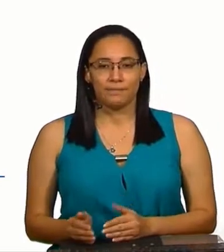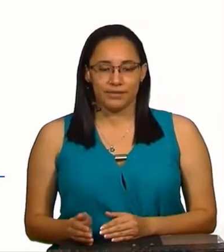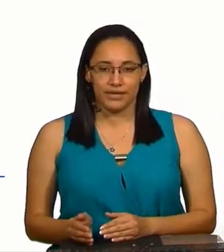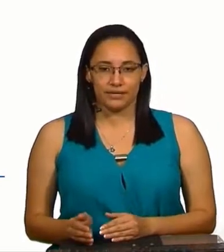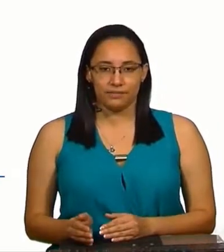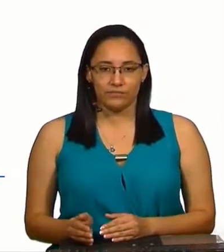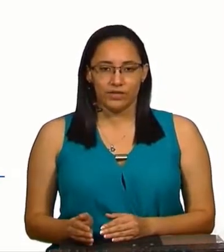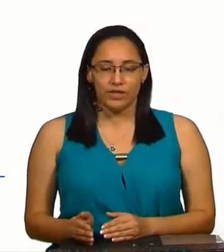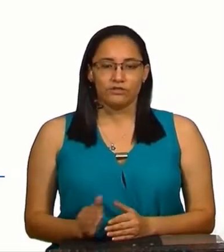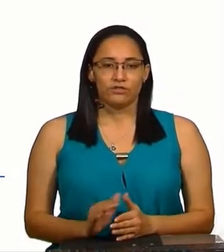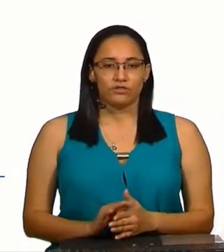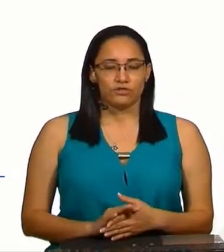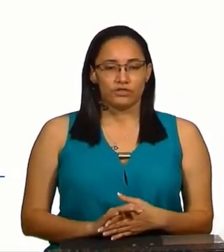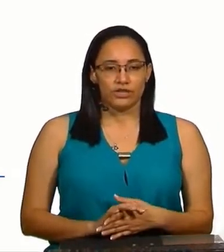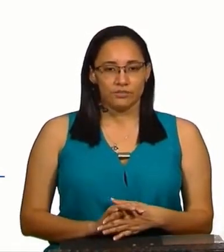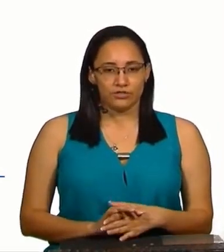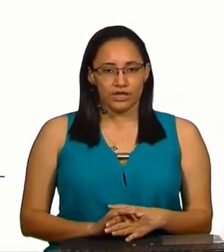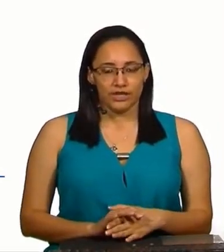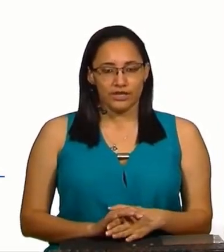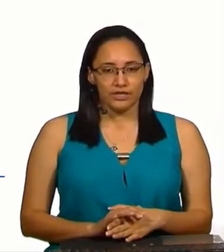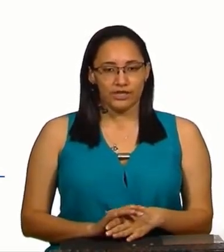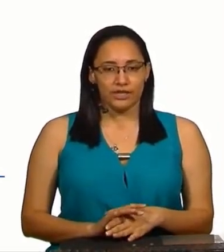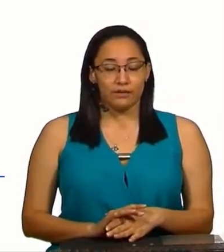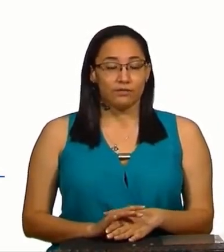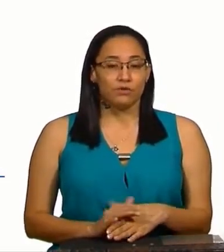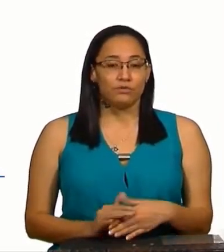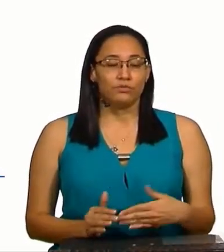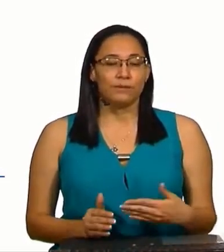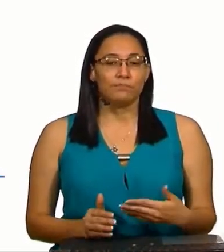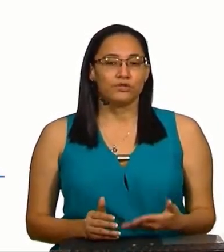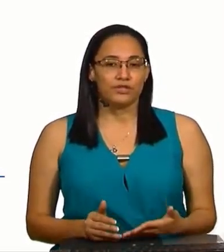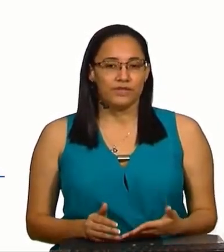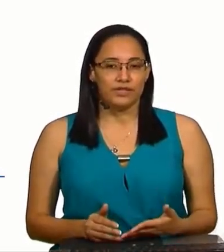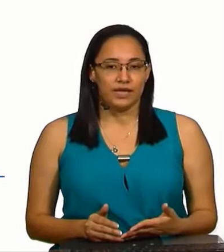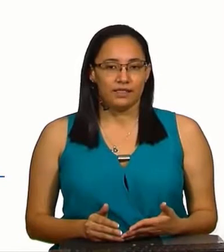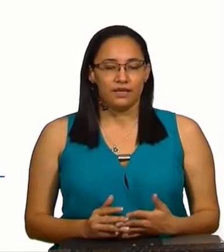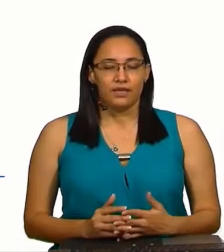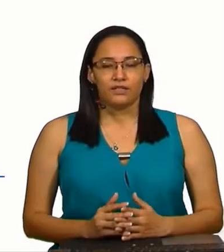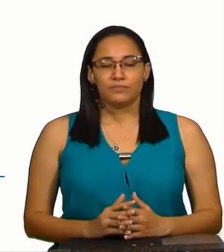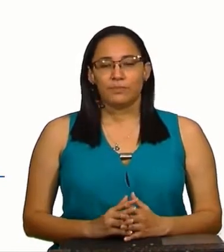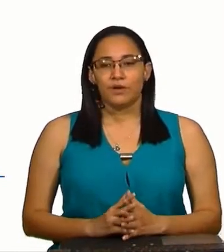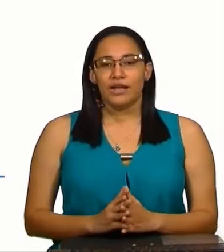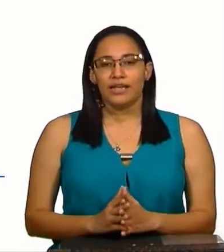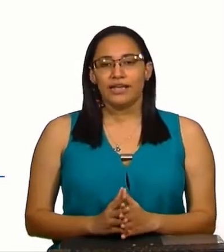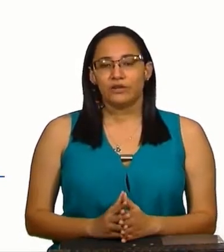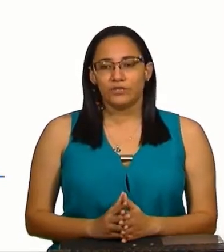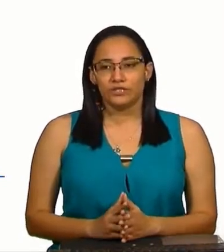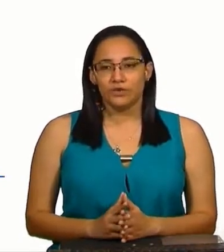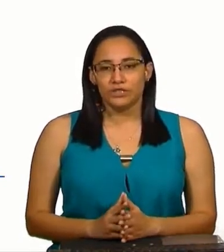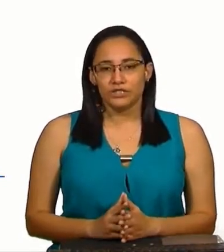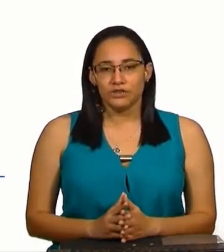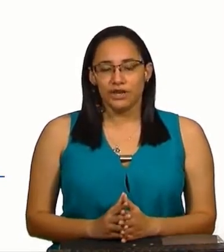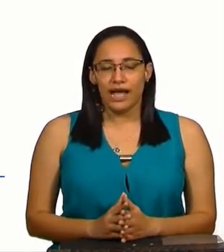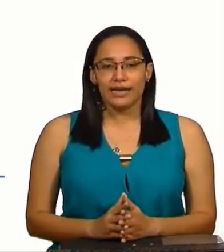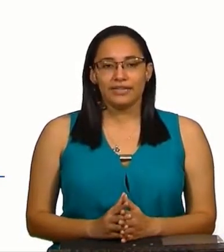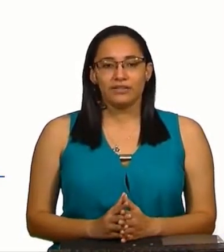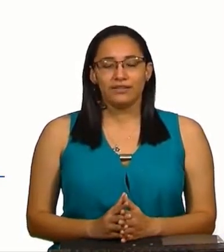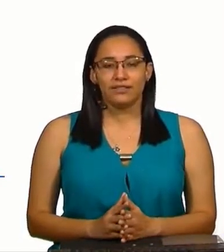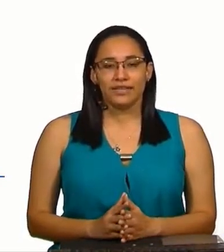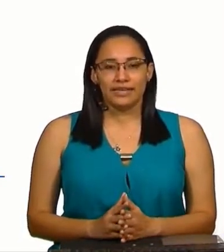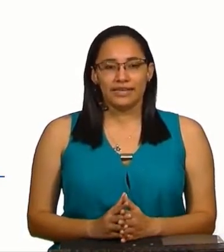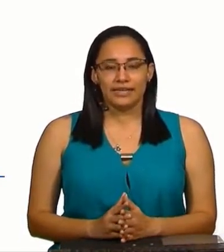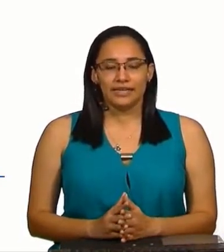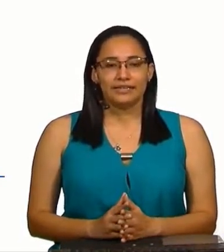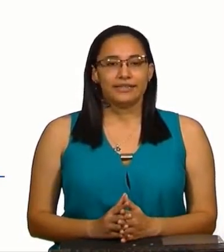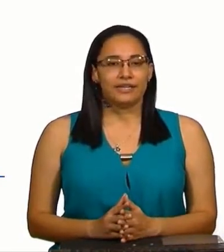pueda reparar. Entonces todos tenemos ahí con una posibilidad. Entonces vamos a leer nuestra oración. I